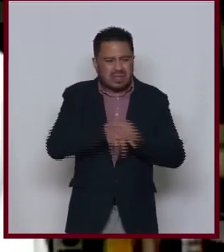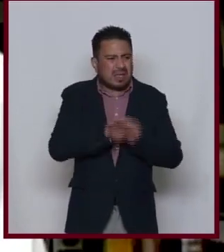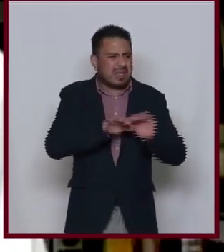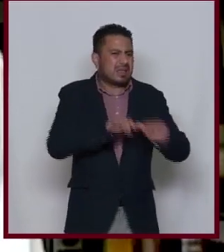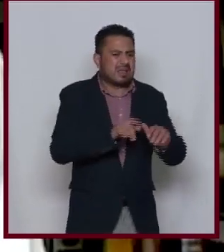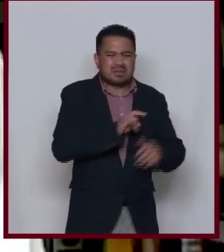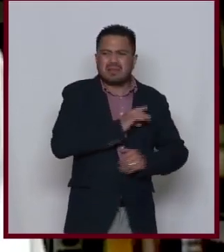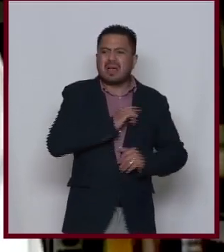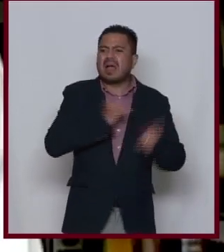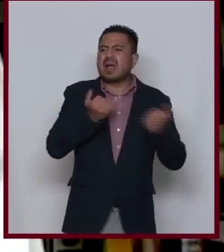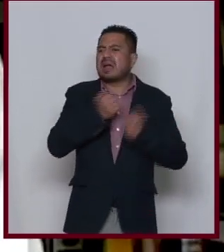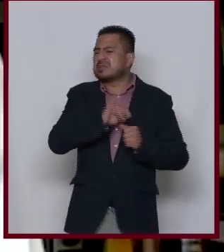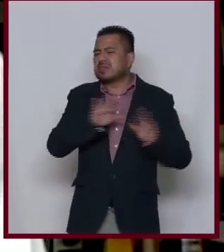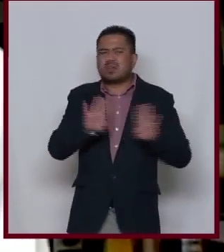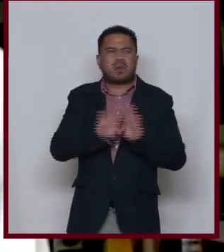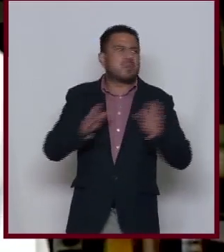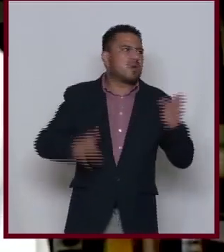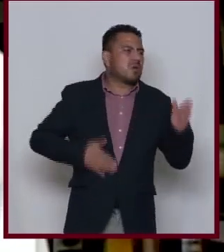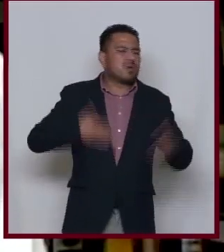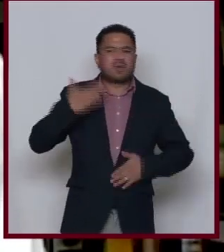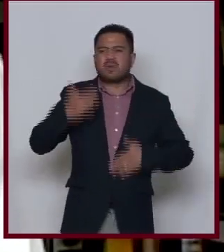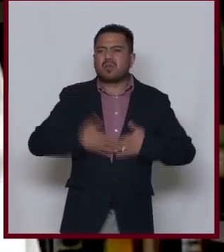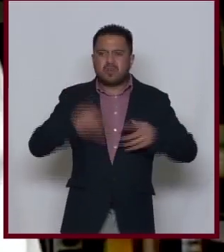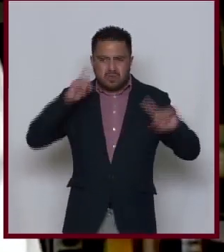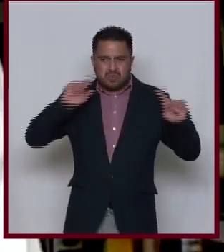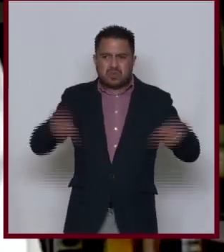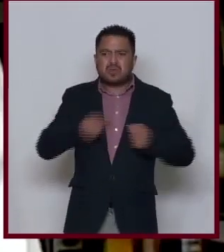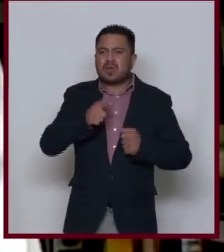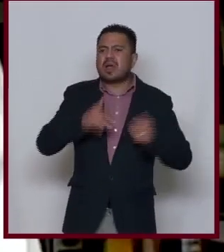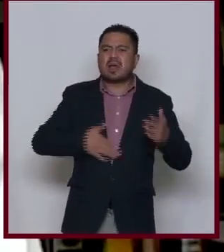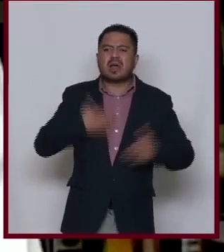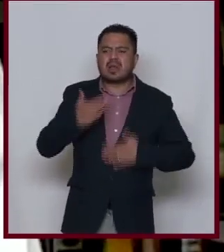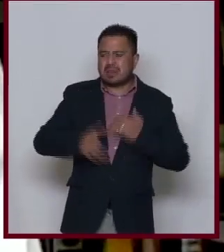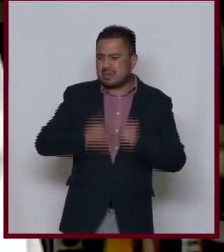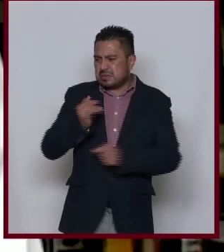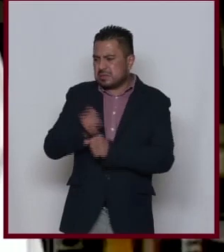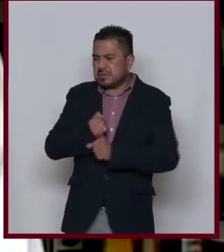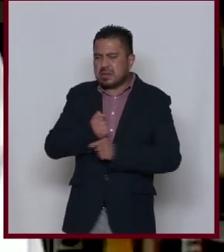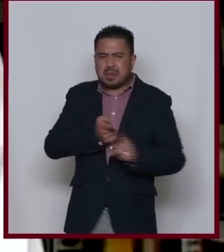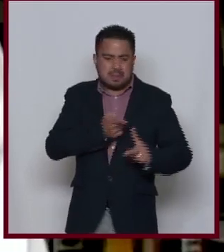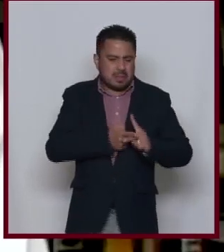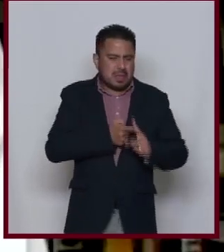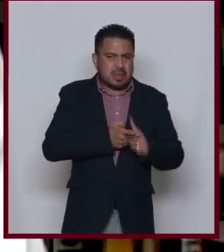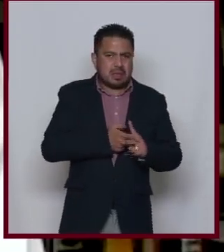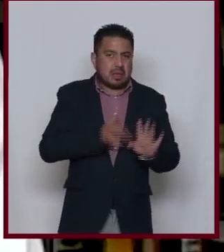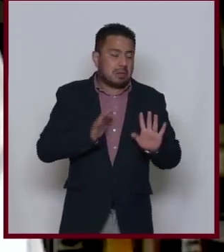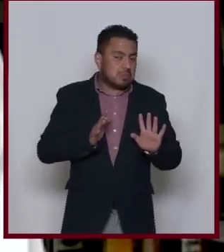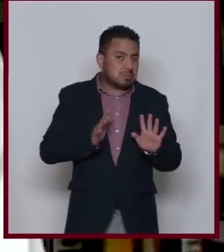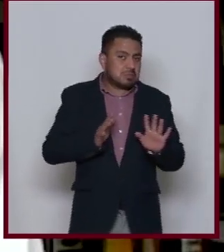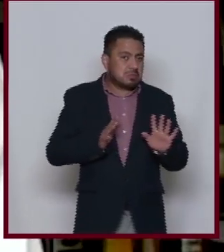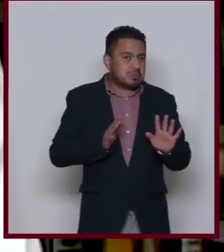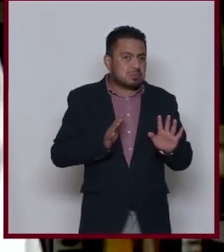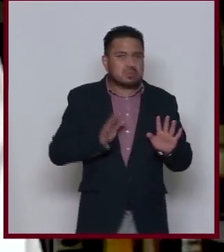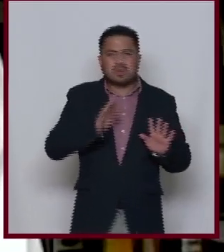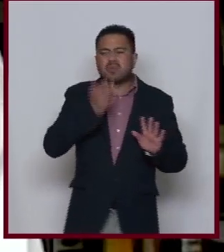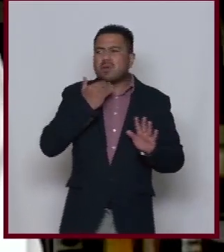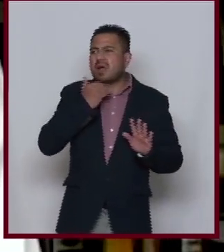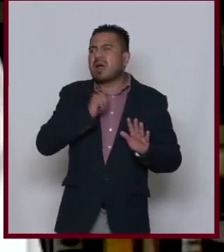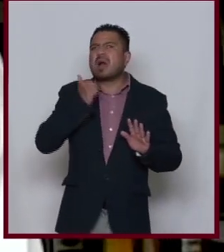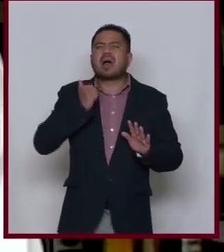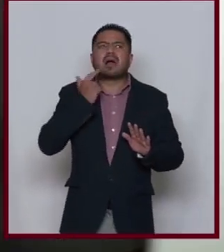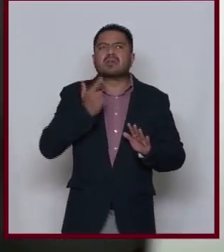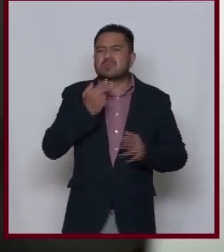como disfrutan de la música, disfrutan del estudio de las matemáticas, y pues no hay nada que no